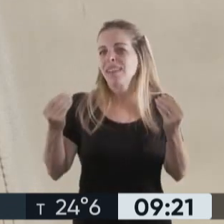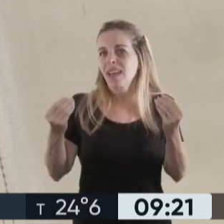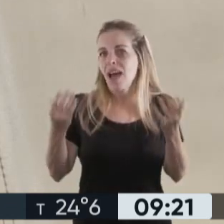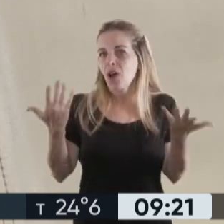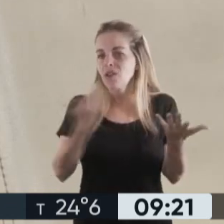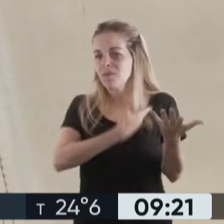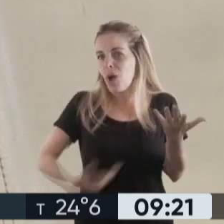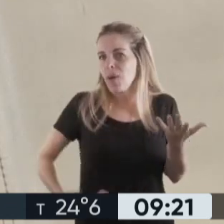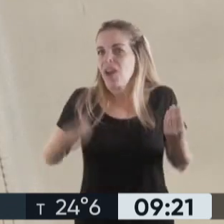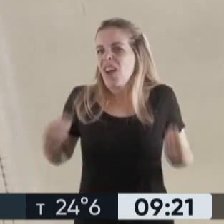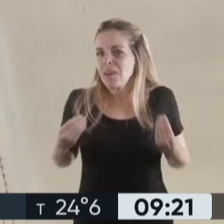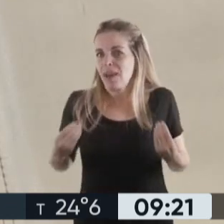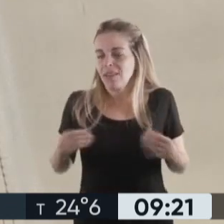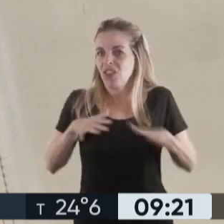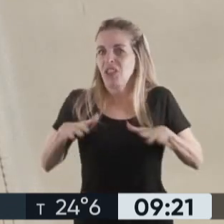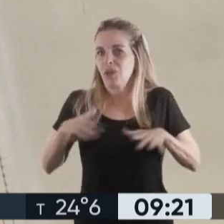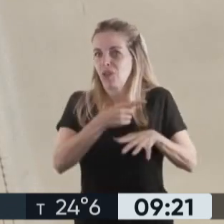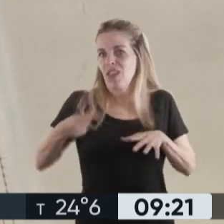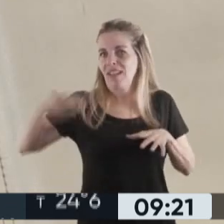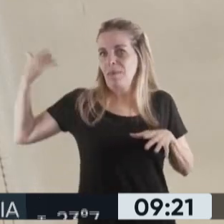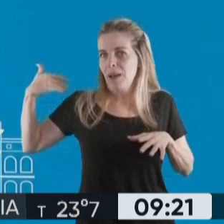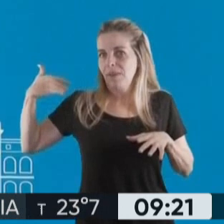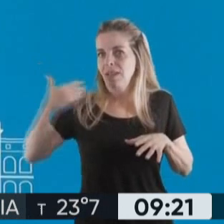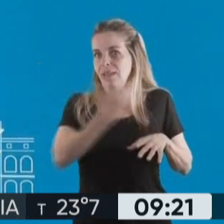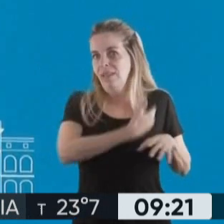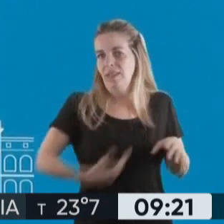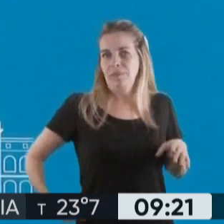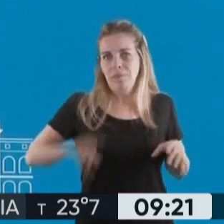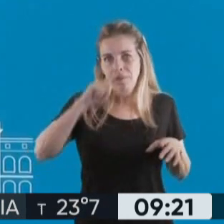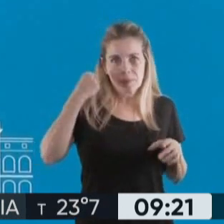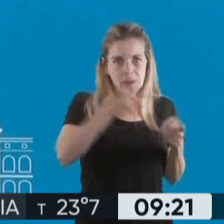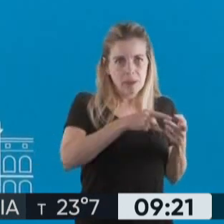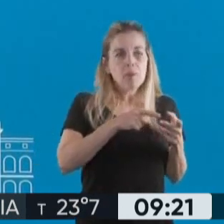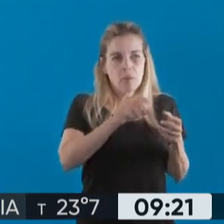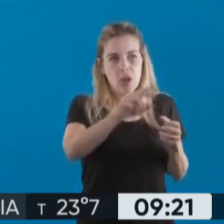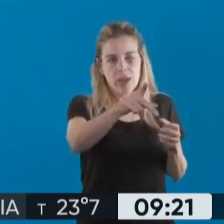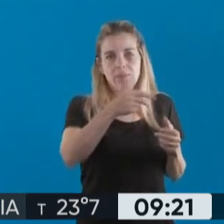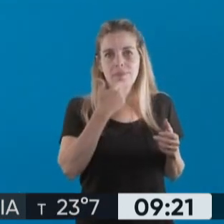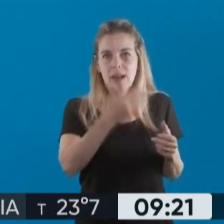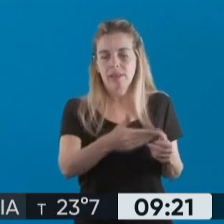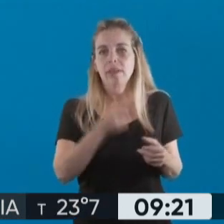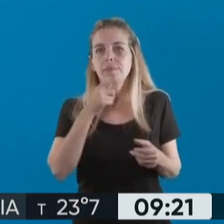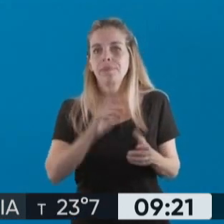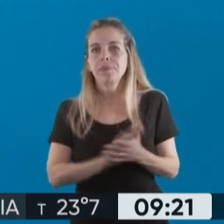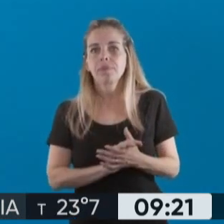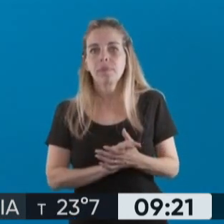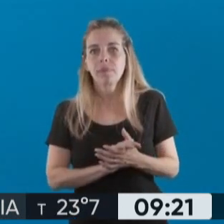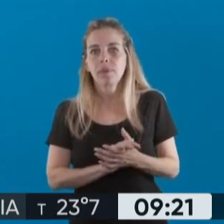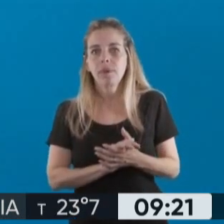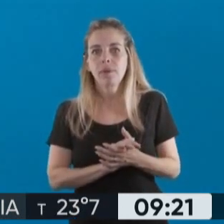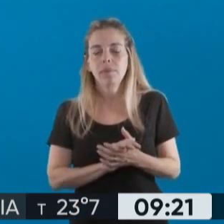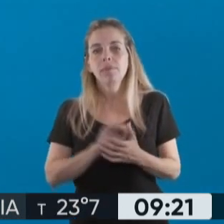entre Cristina y Alberto Fernández. No afecta la gobernabilidad. Gracias. Estela Garnica, de América